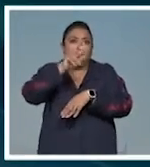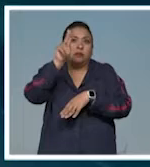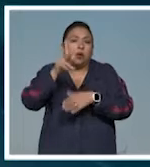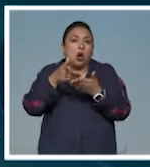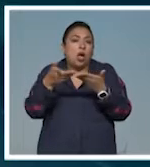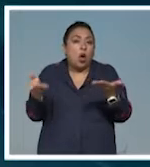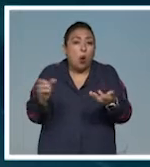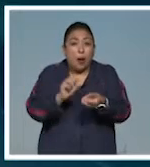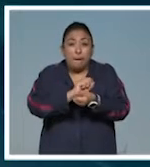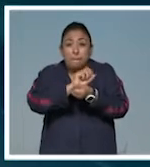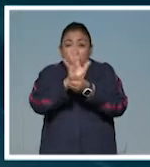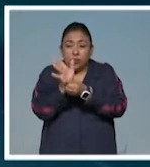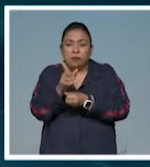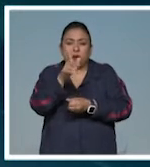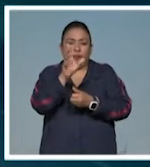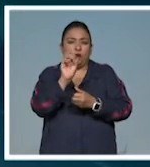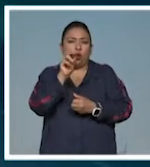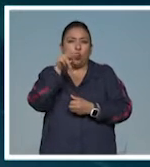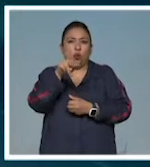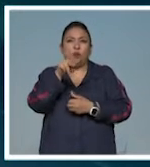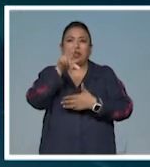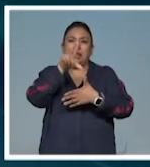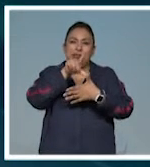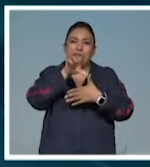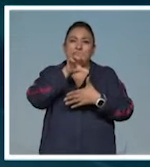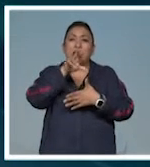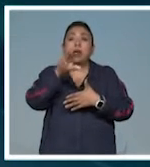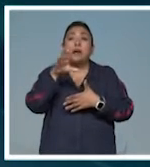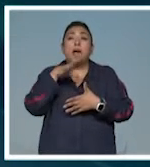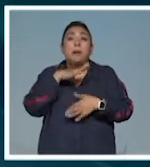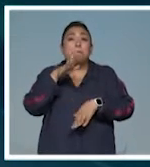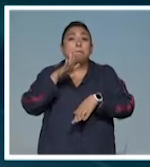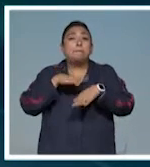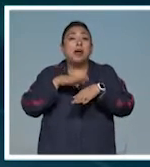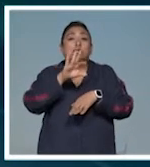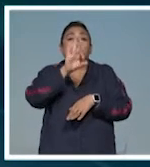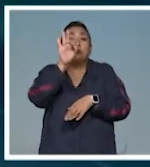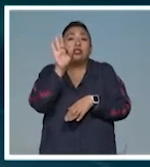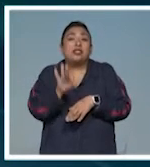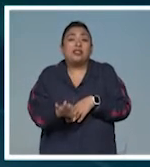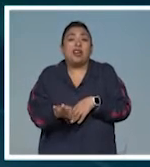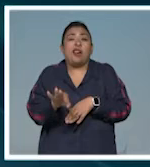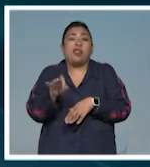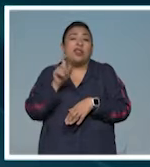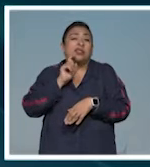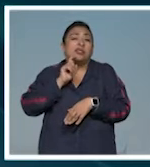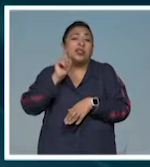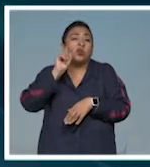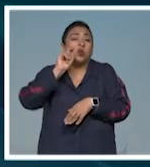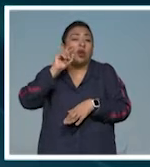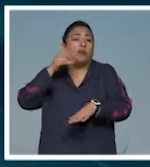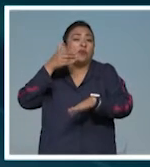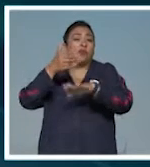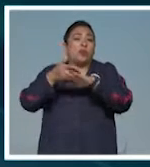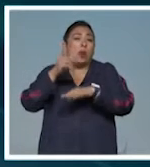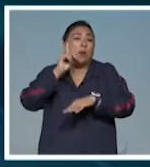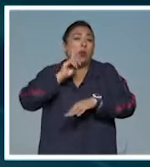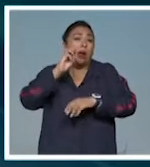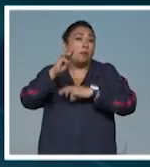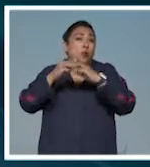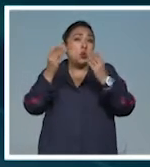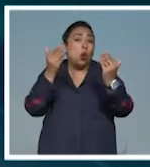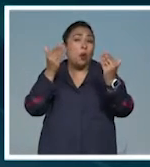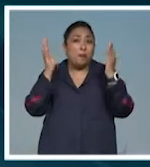de acuerdo con la onu américa latina y el caribe presenta en la mayor tasa de violencia sexual a nivel mundial en contra de la mujer